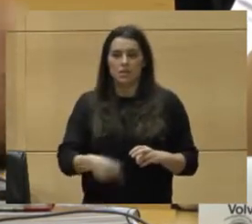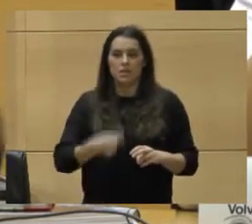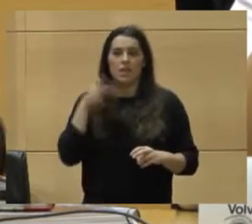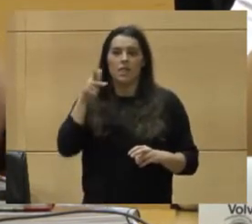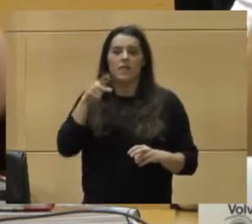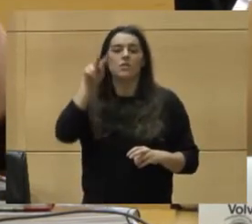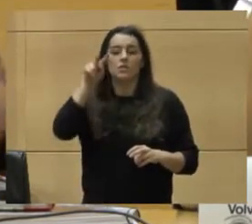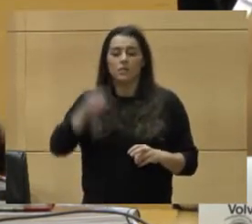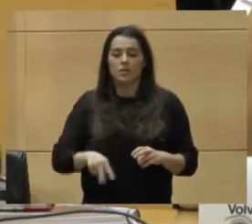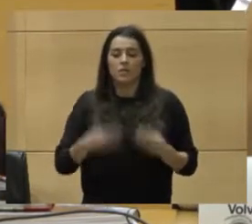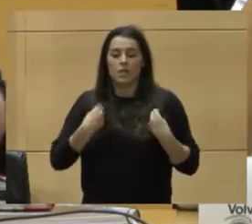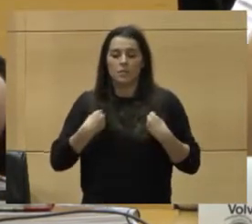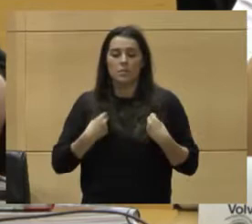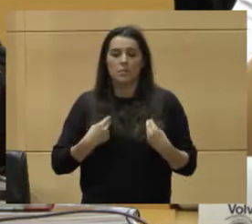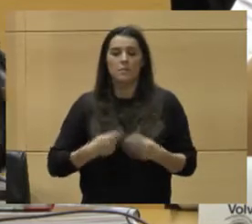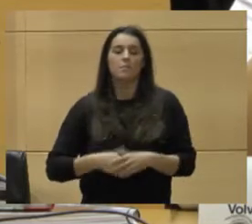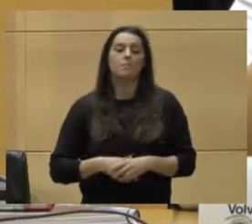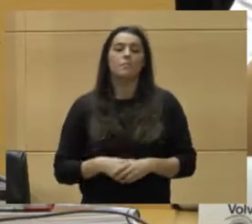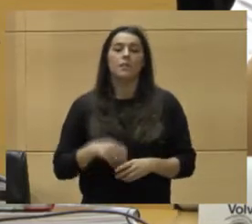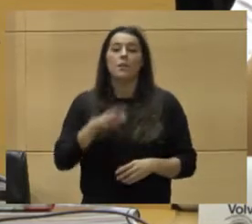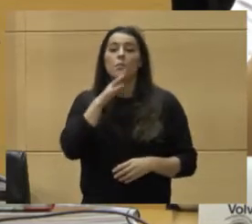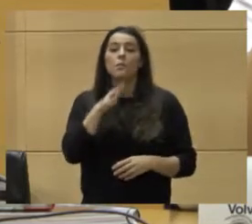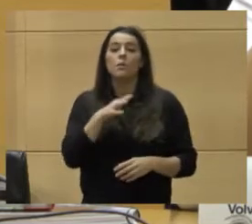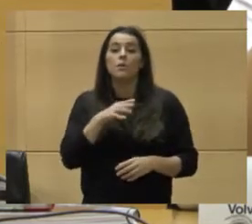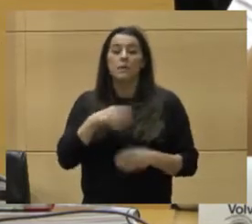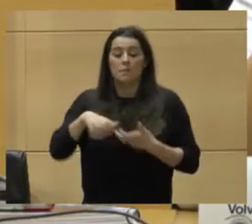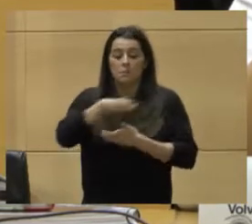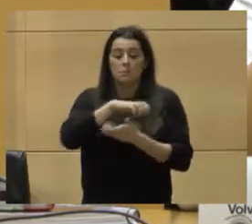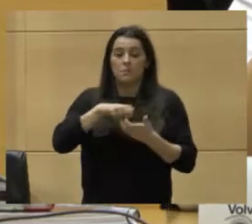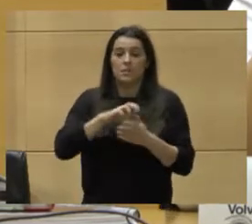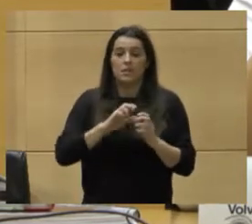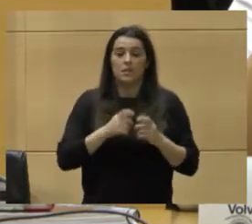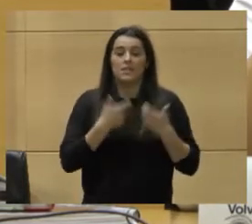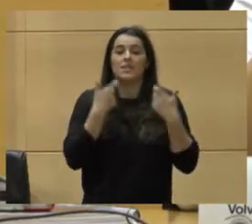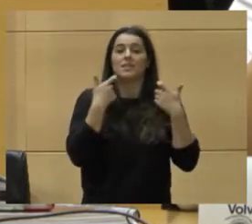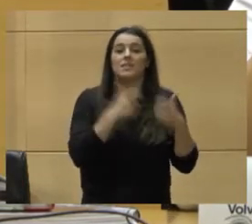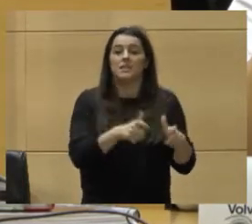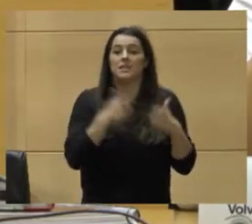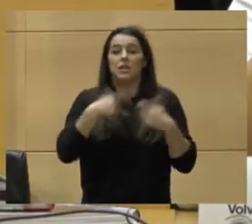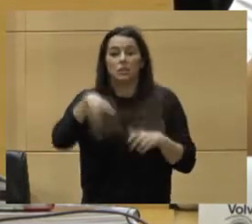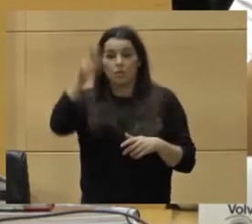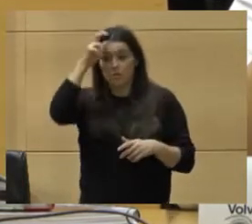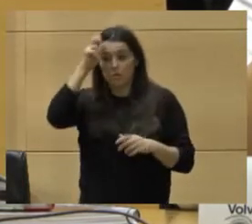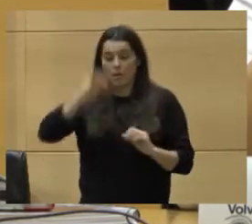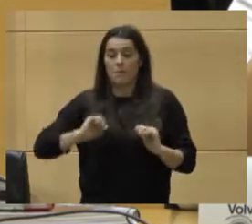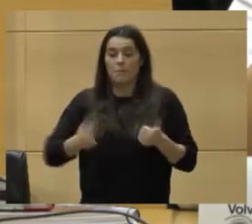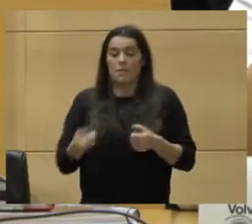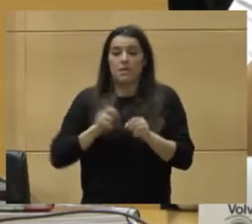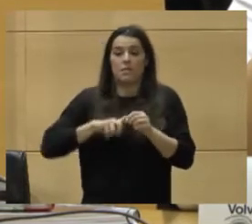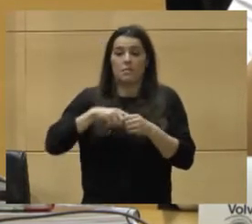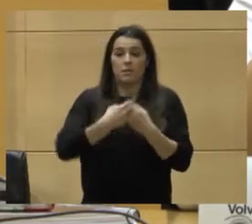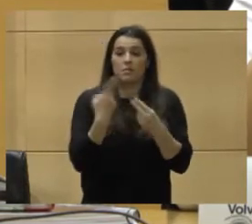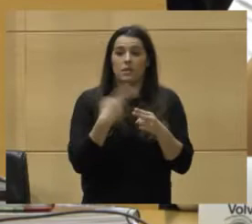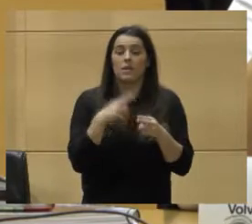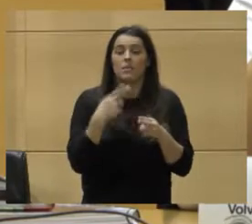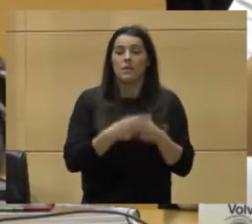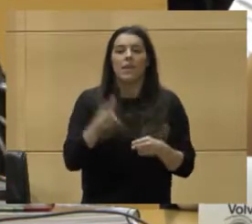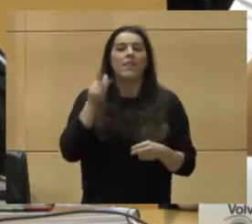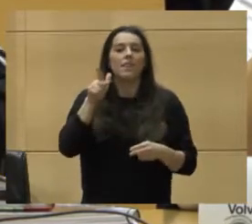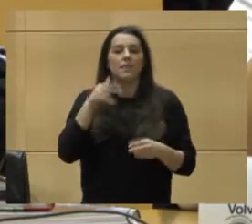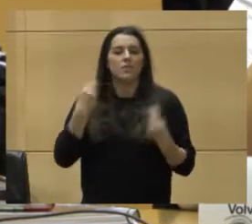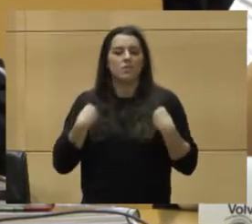se plantea en disputa por los sectores populares que empiezan a participar de la vida política en la reivindicación del derecho a la existencia